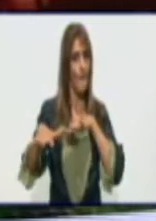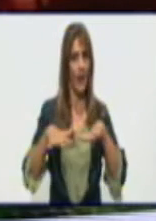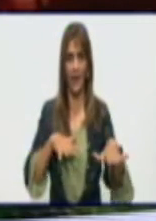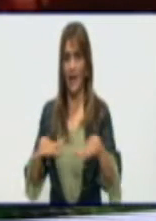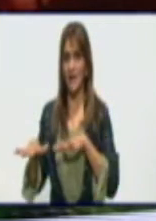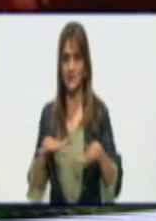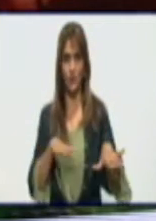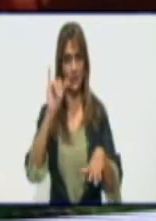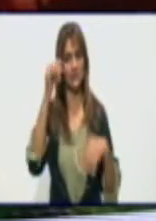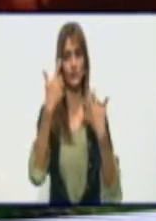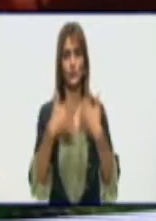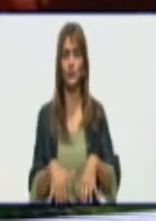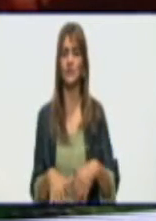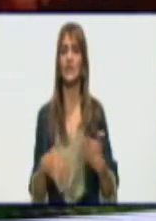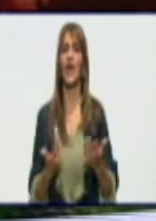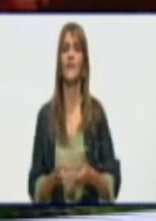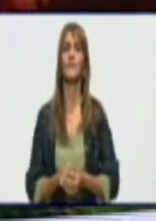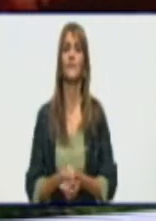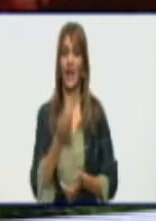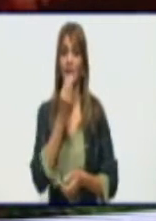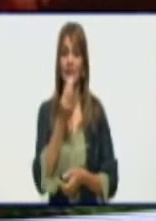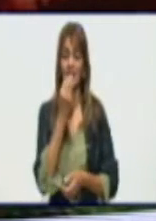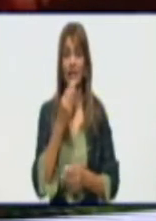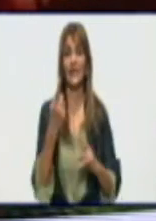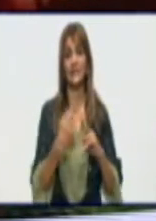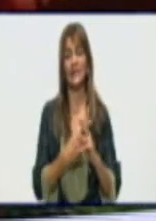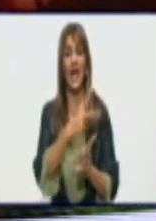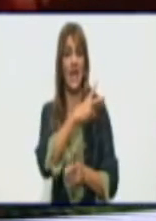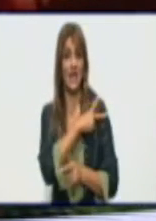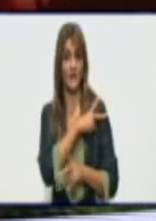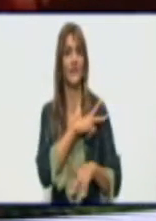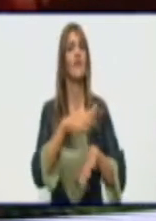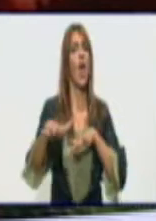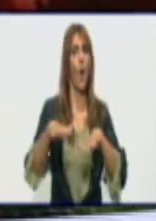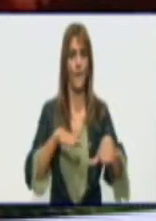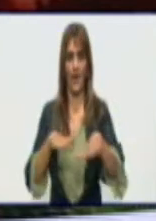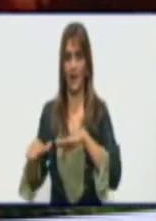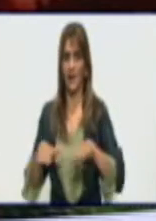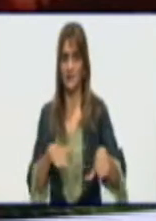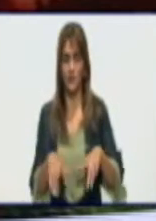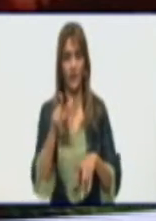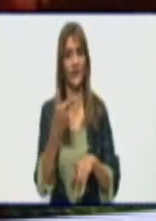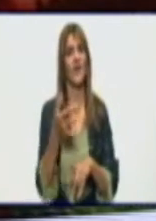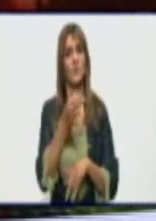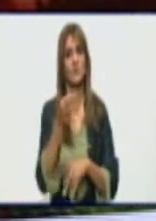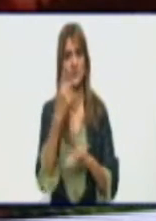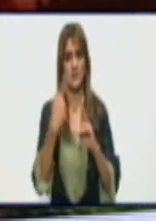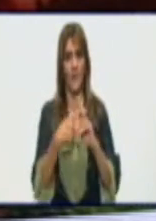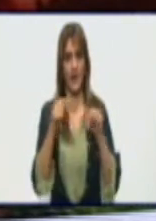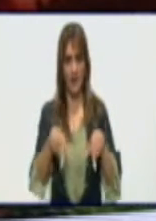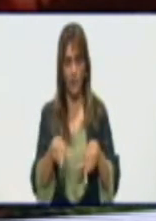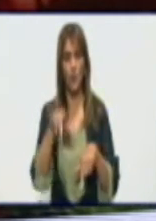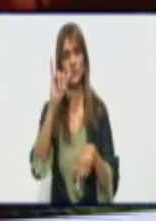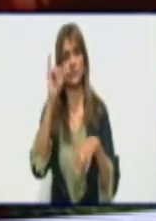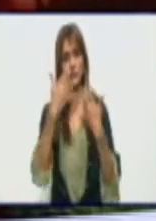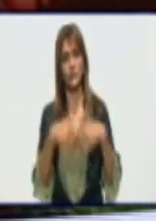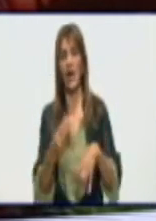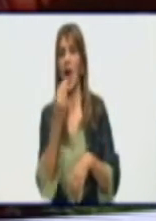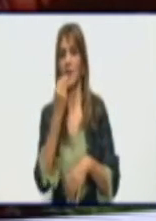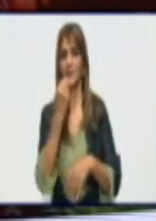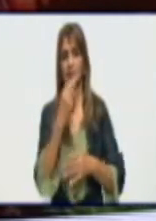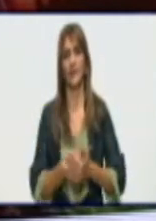y además a Grisel Pérez Pérez, jefe de operaciones de la Unidad Básica Municipal Bayam. Bienvenidos, muy buenas tardes. Sí,